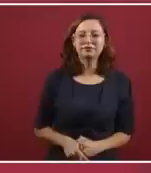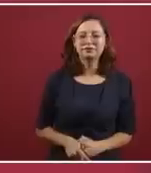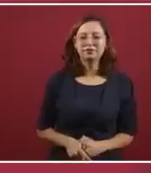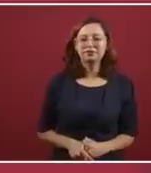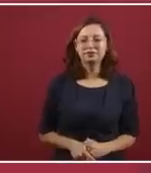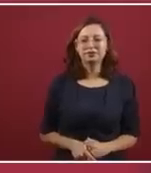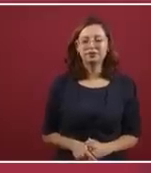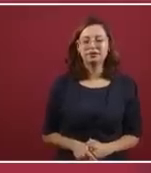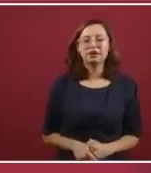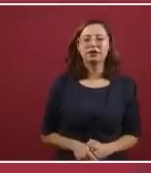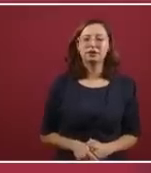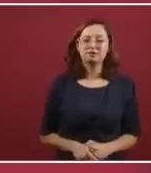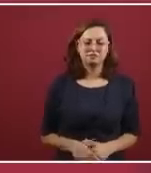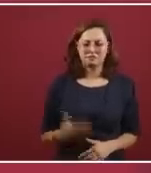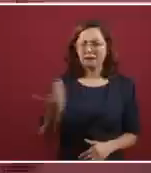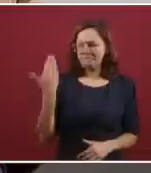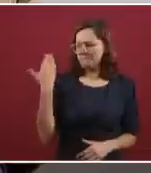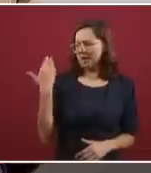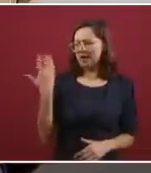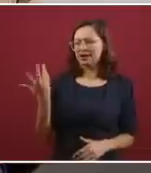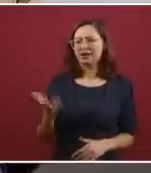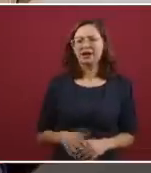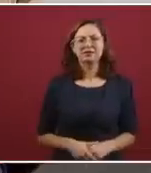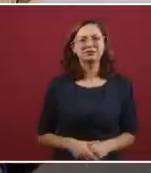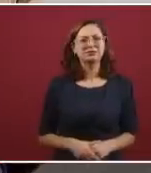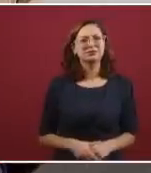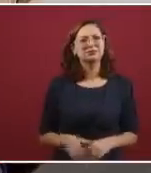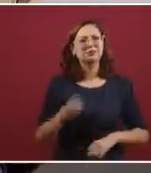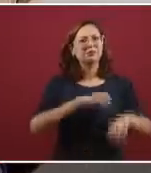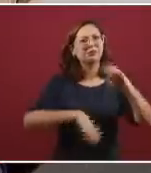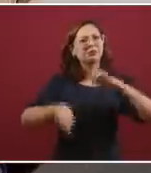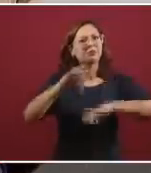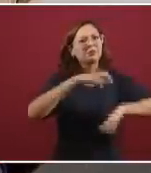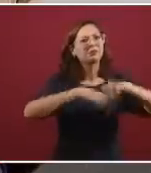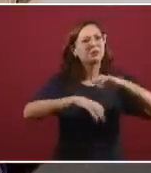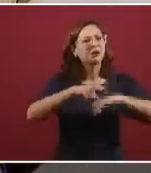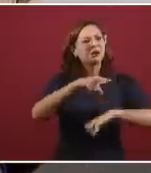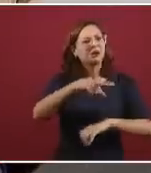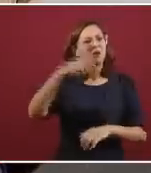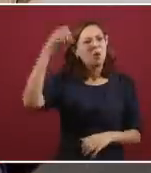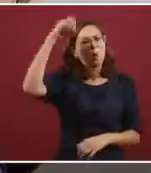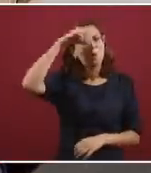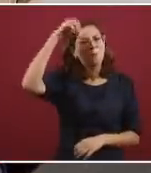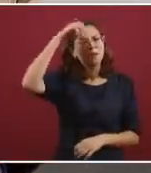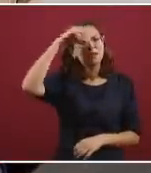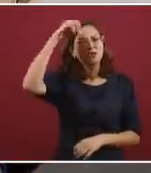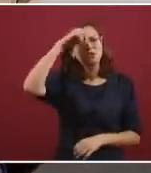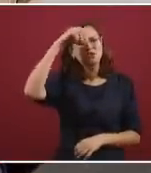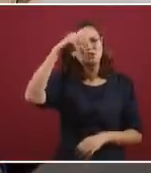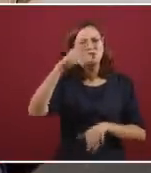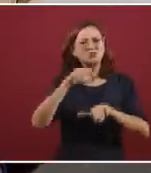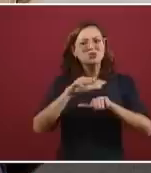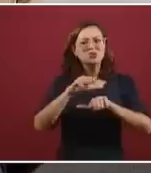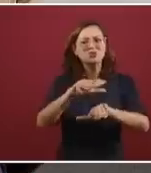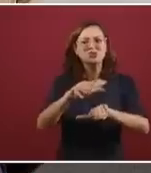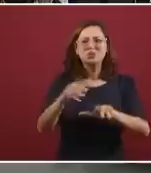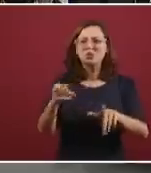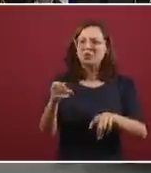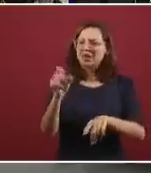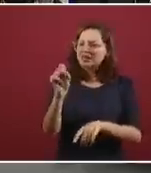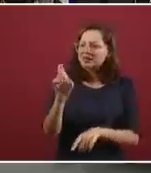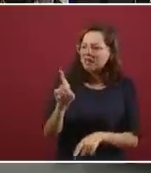embajador qué opina más sobre el desempeño de las fuerzas